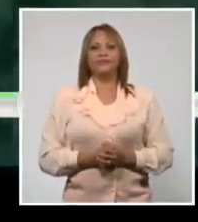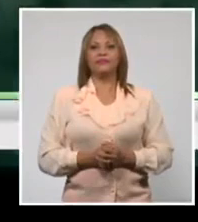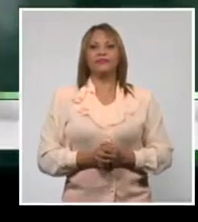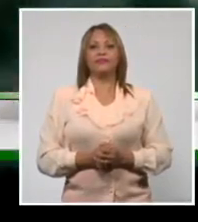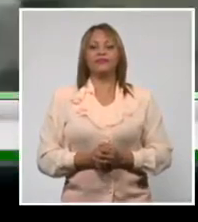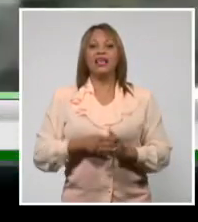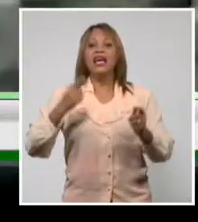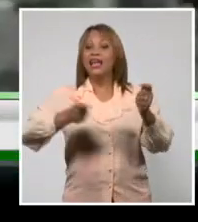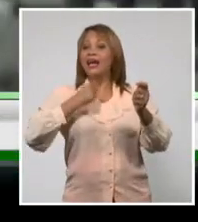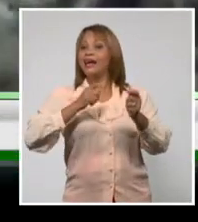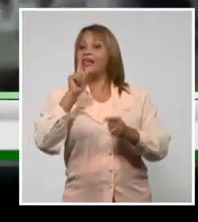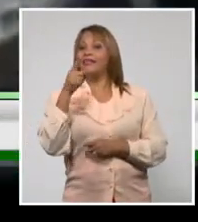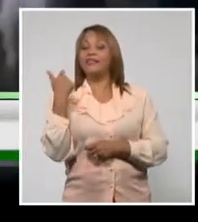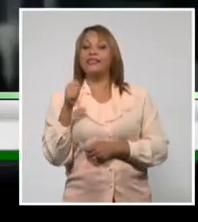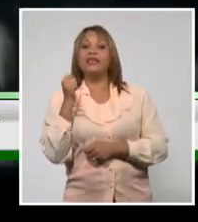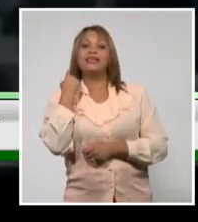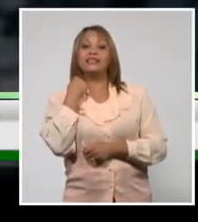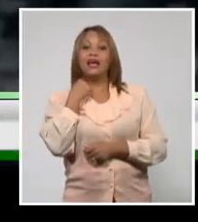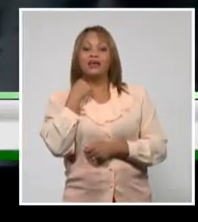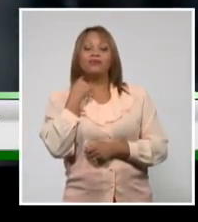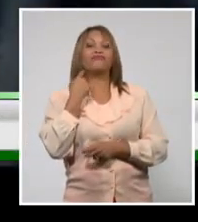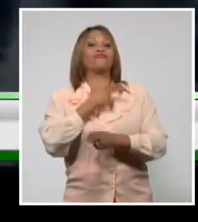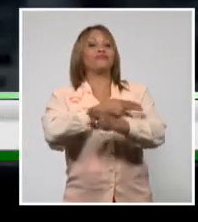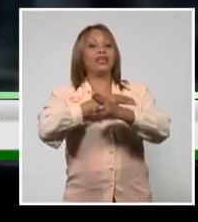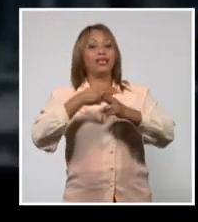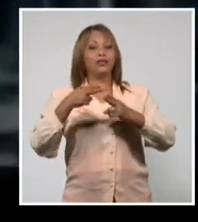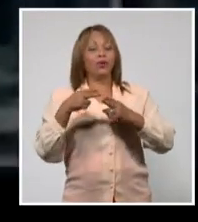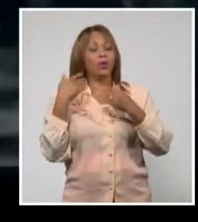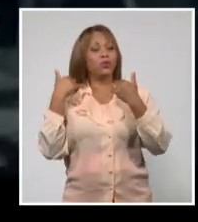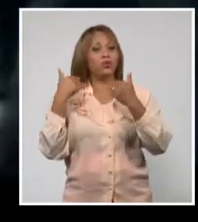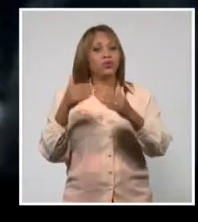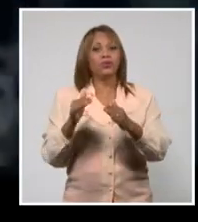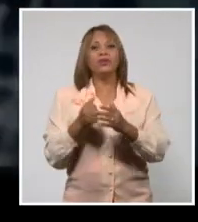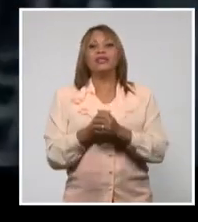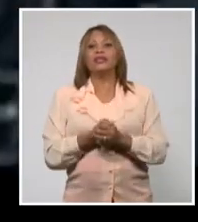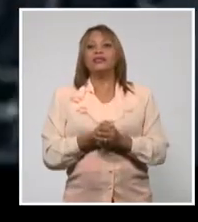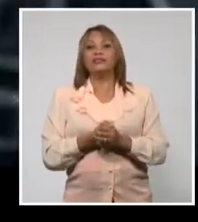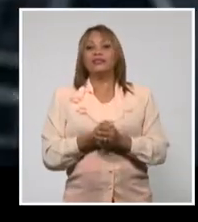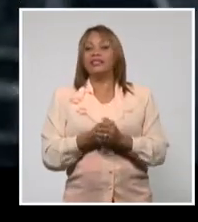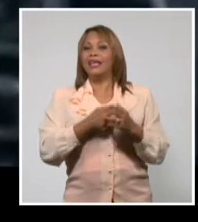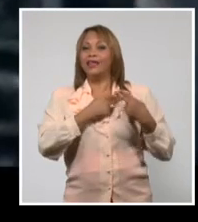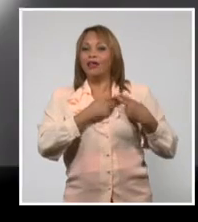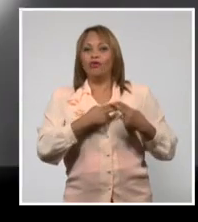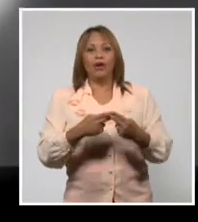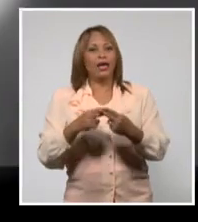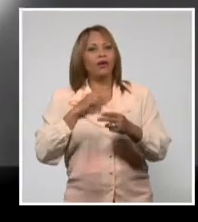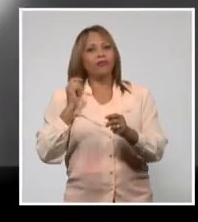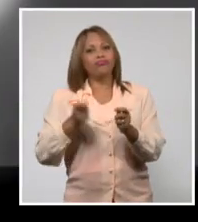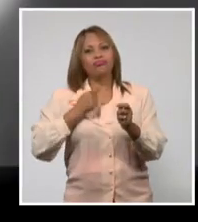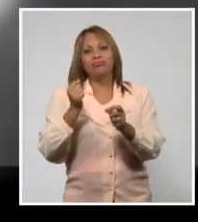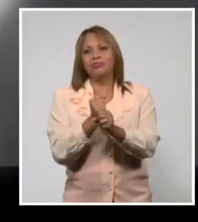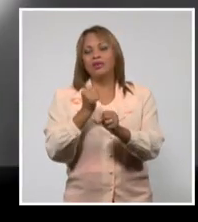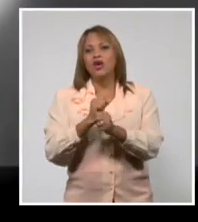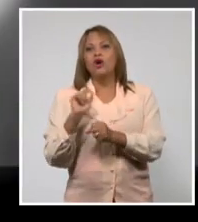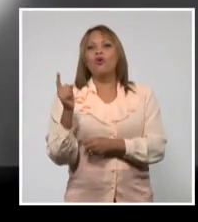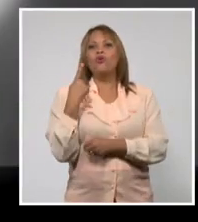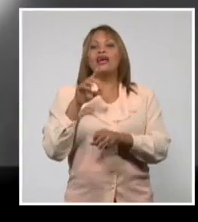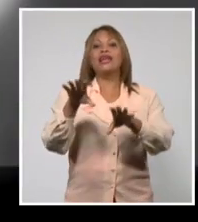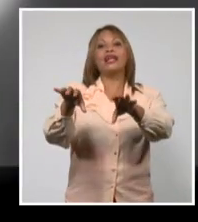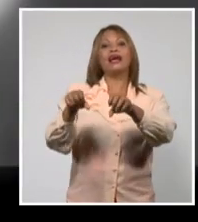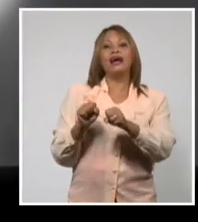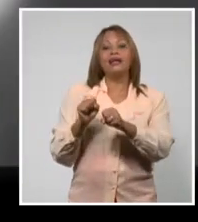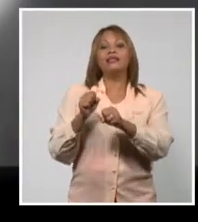La Guerra de los 10 Años dejó un sinfín de anécdotas de acciones armadas heroicas de los mombises. Una de ellas es el rescate del